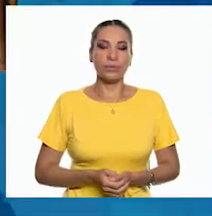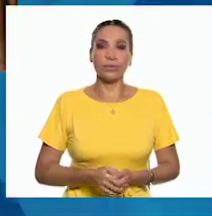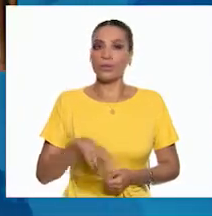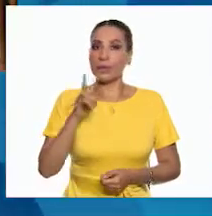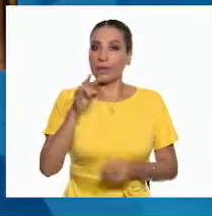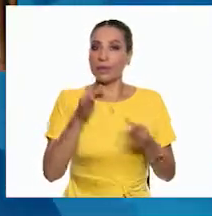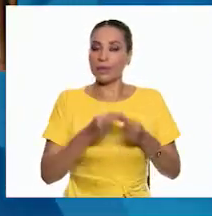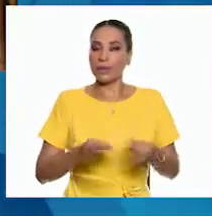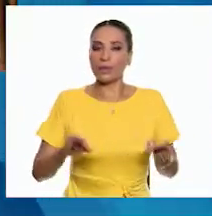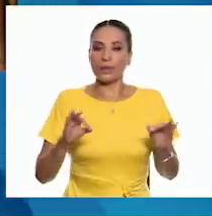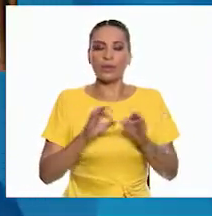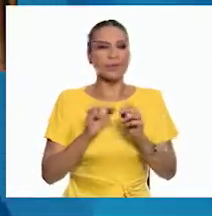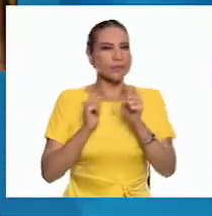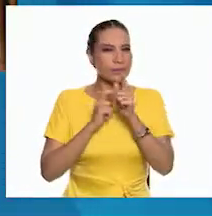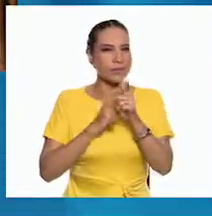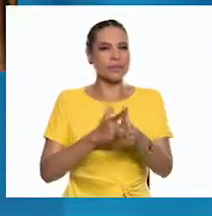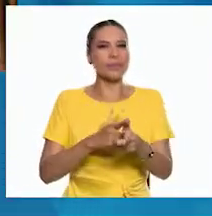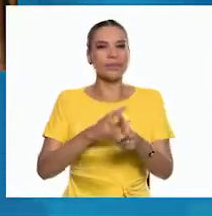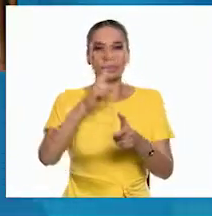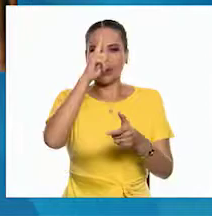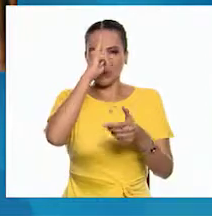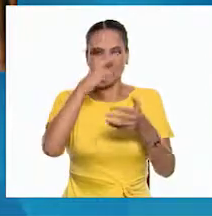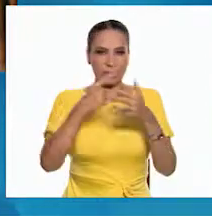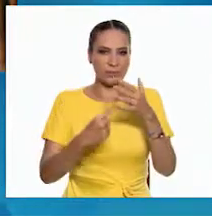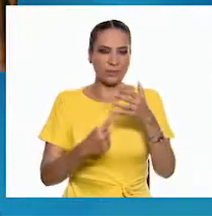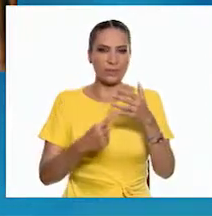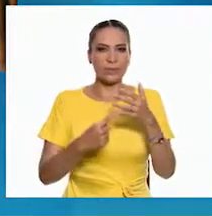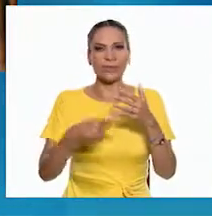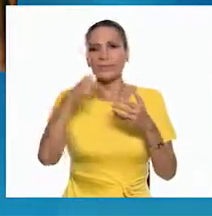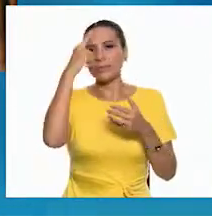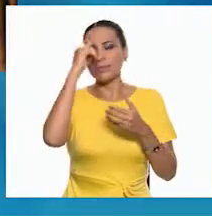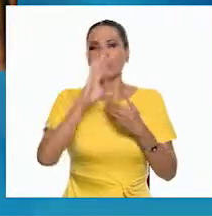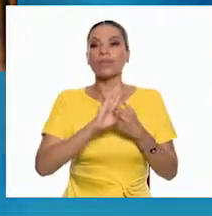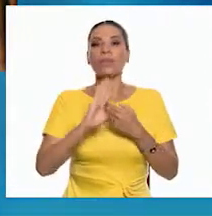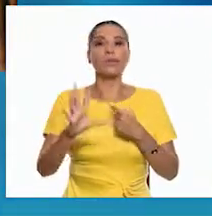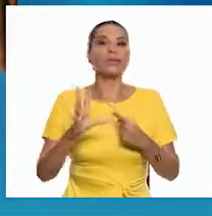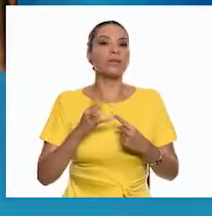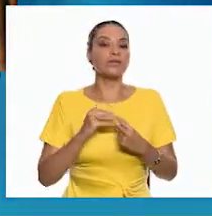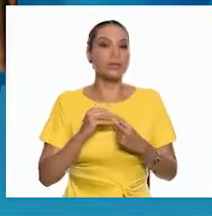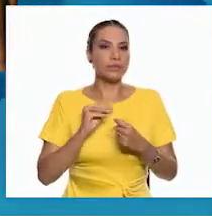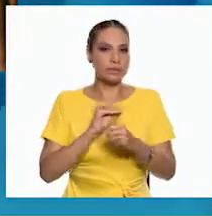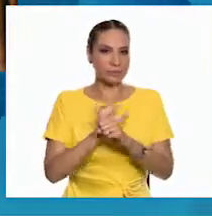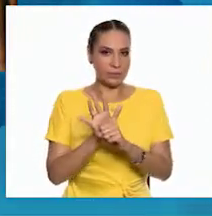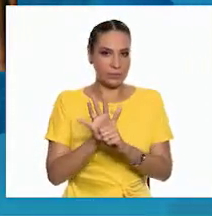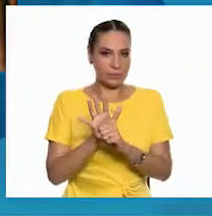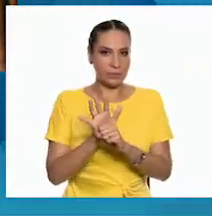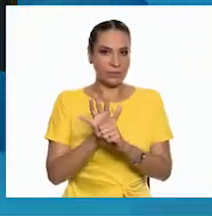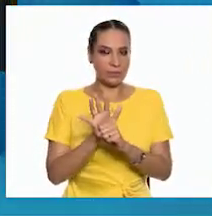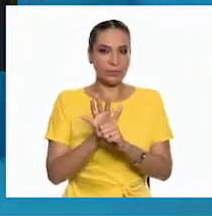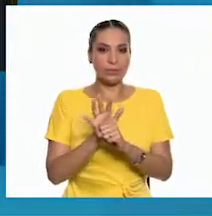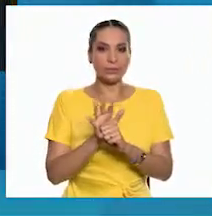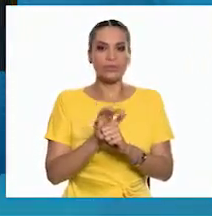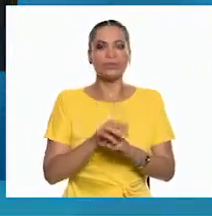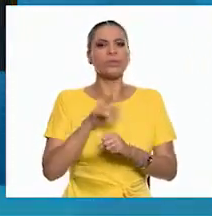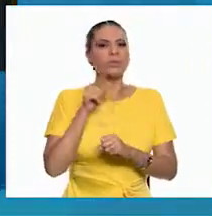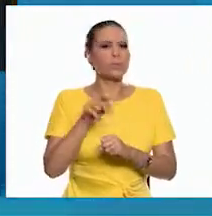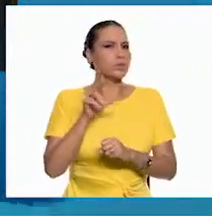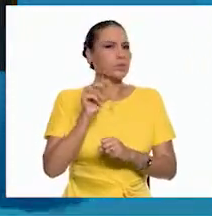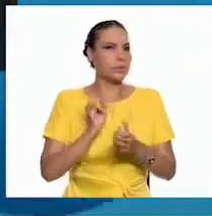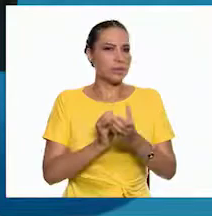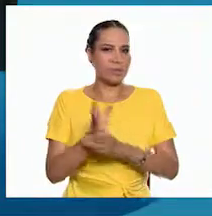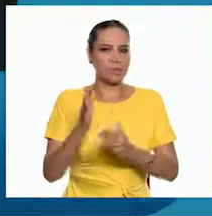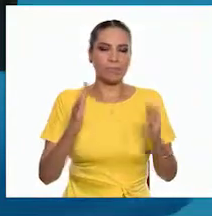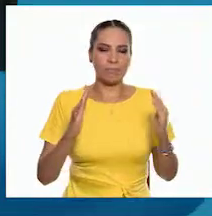Es muy importante continuar con las recomendaciones para evitar contagios de COVID. Trata de